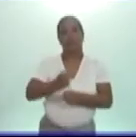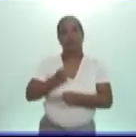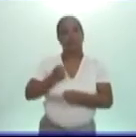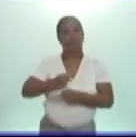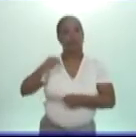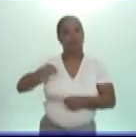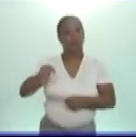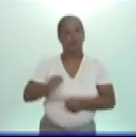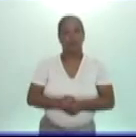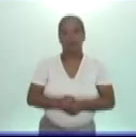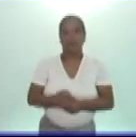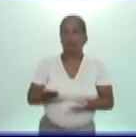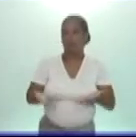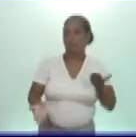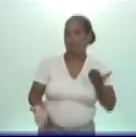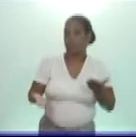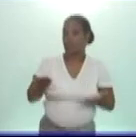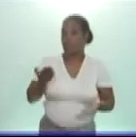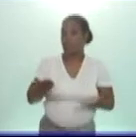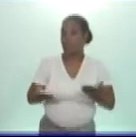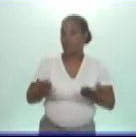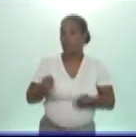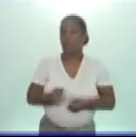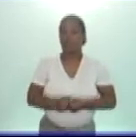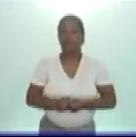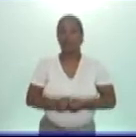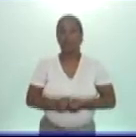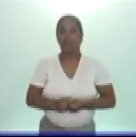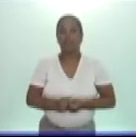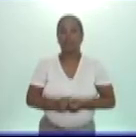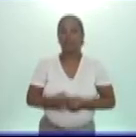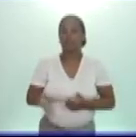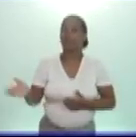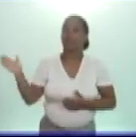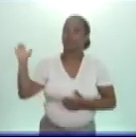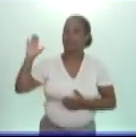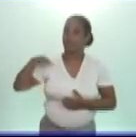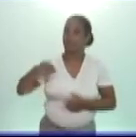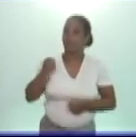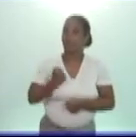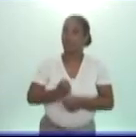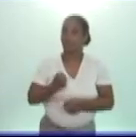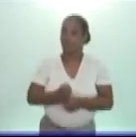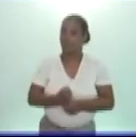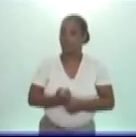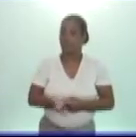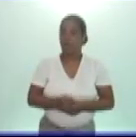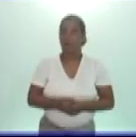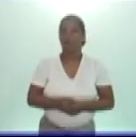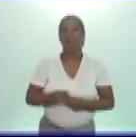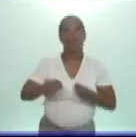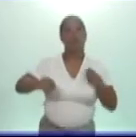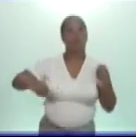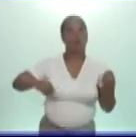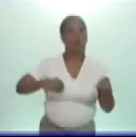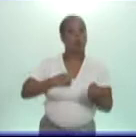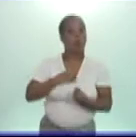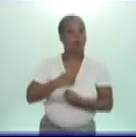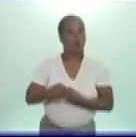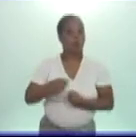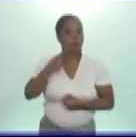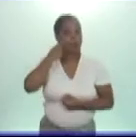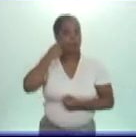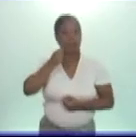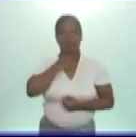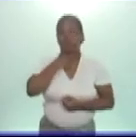las equivalencias entre las unidades de magnitud, que las hemos venido trabajando. Convertir, vieron cómo hemos hecho algunos ejercicios